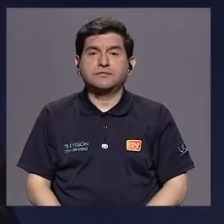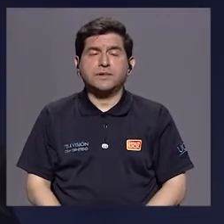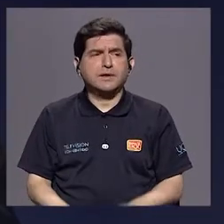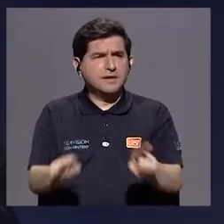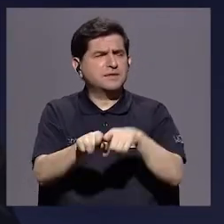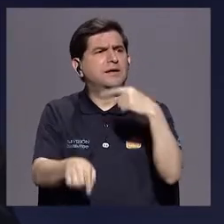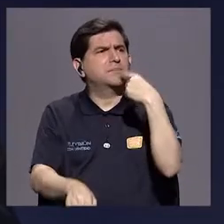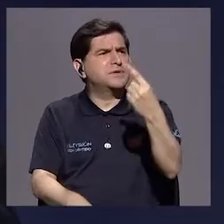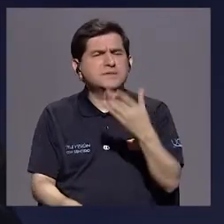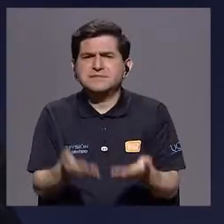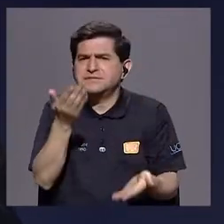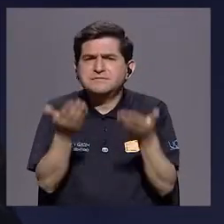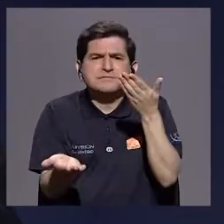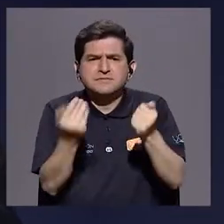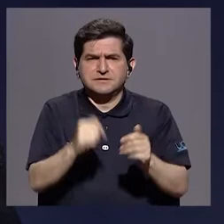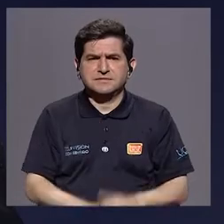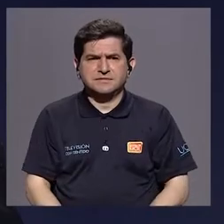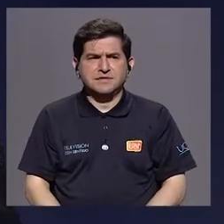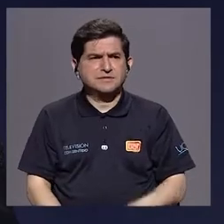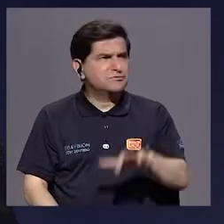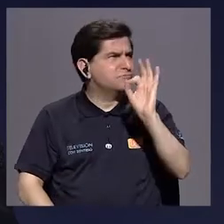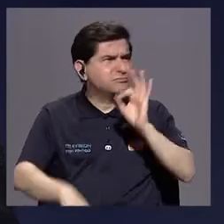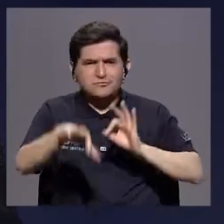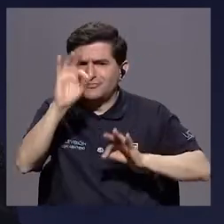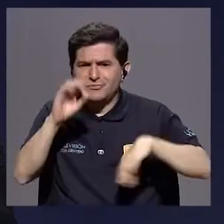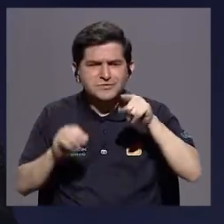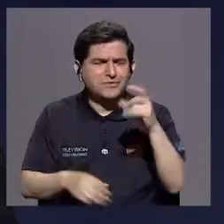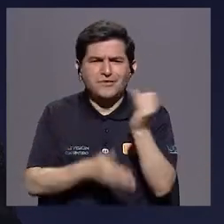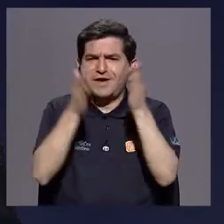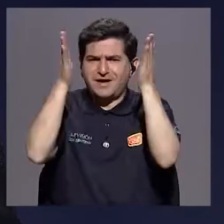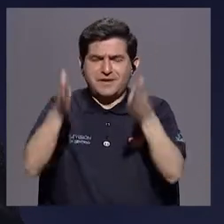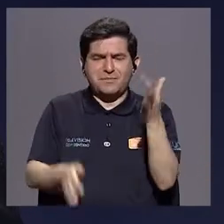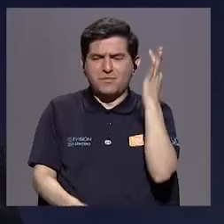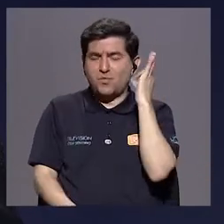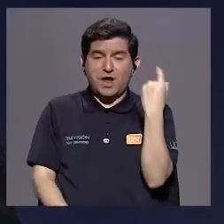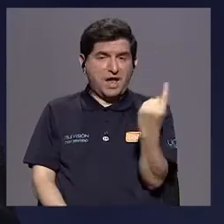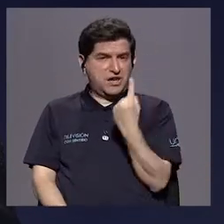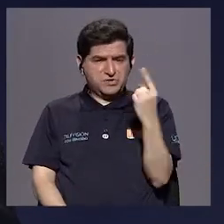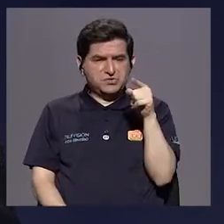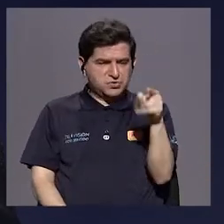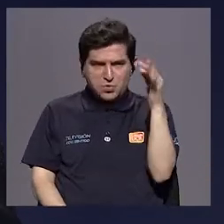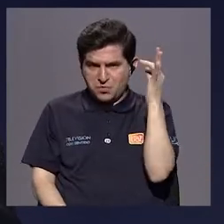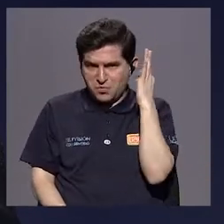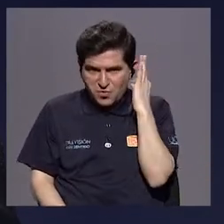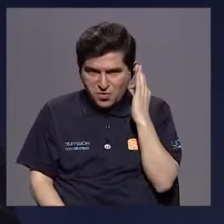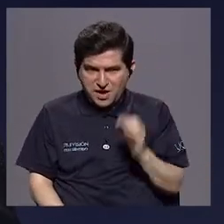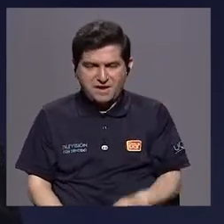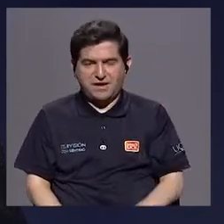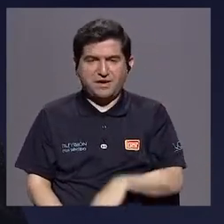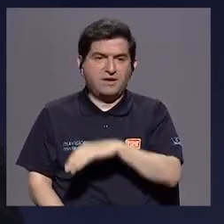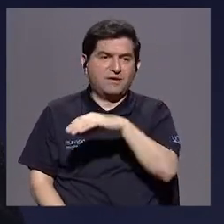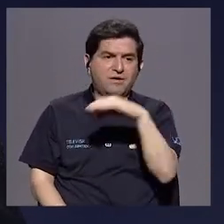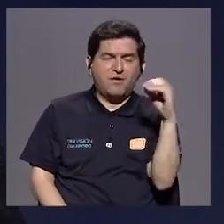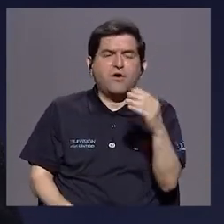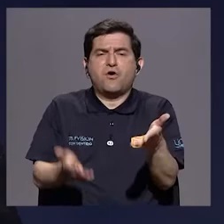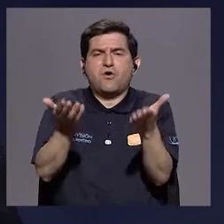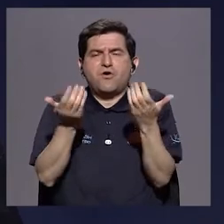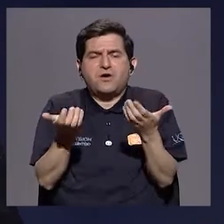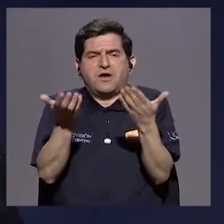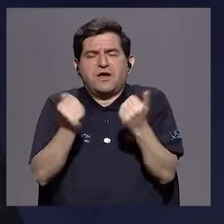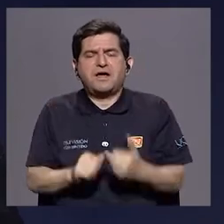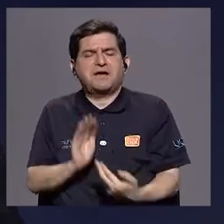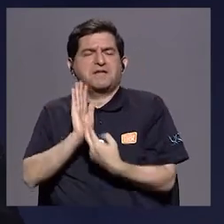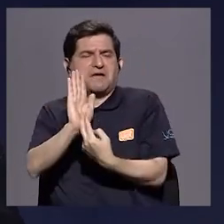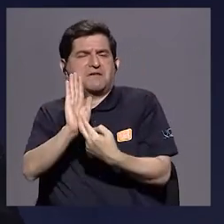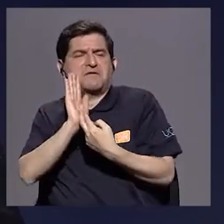rescatar diría yo fue que nos escogieron artistas mujeres sólo porque fueran mujeres y porque querían tener una